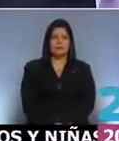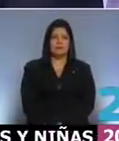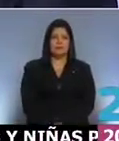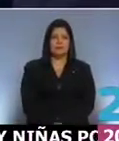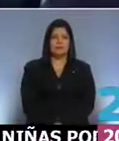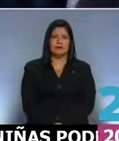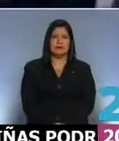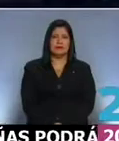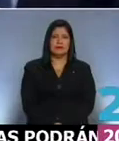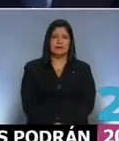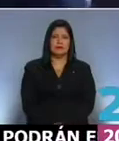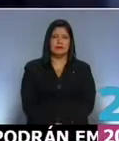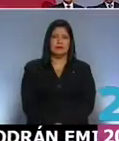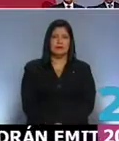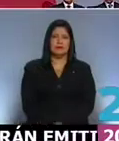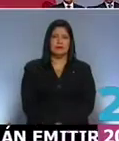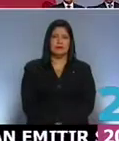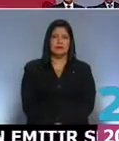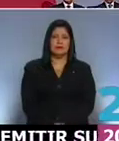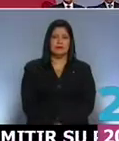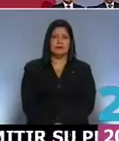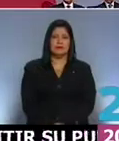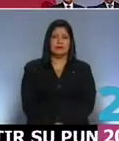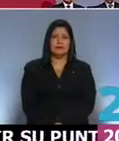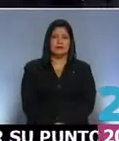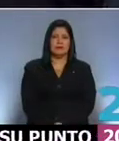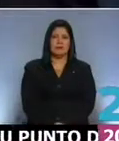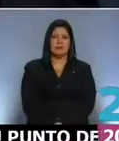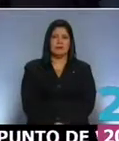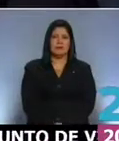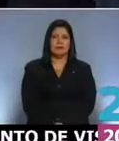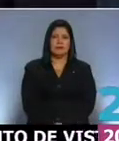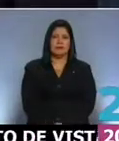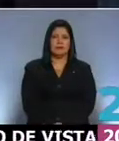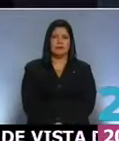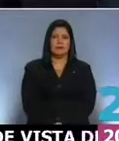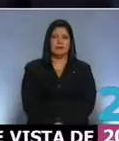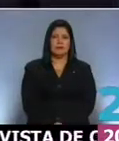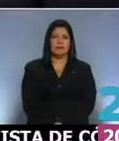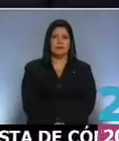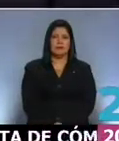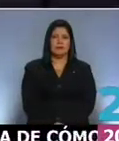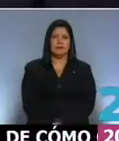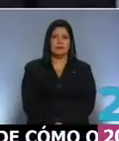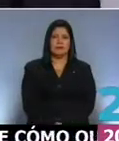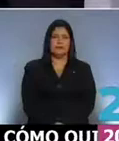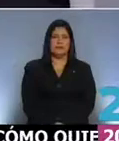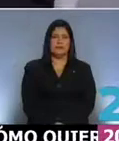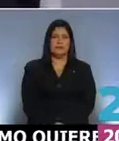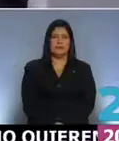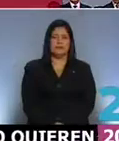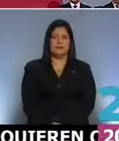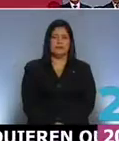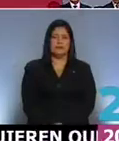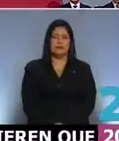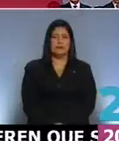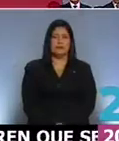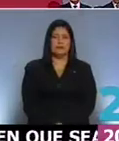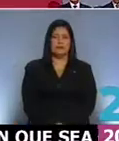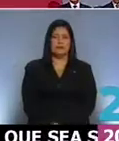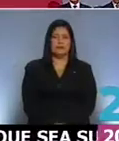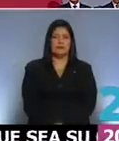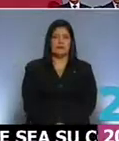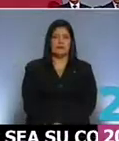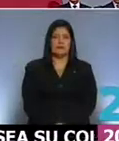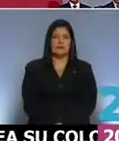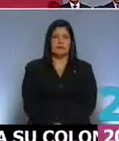empresarios, representantes de la sociedad civil e invitados especiales. Su mensaje se centró en los 5 ejes contenidos en el informe que